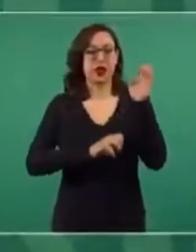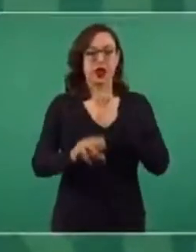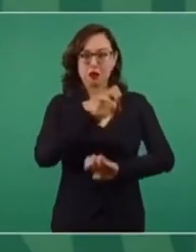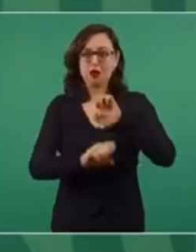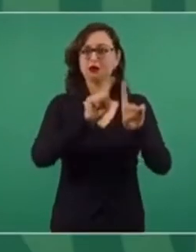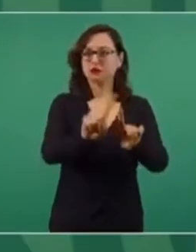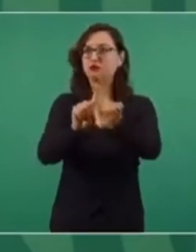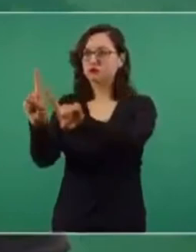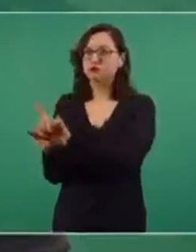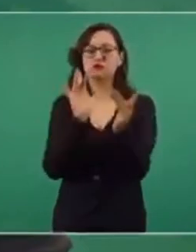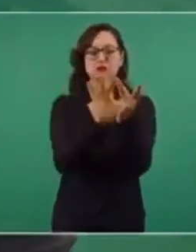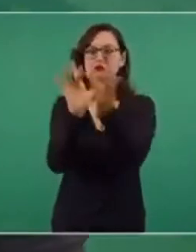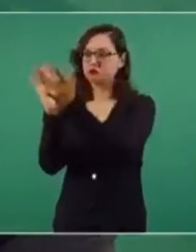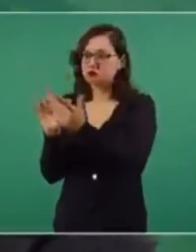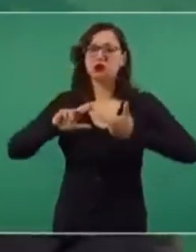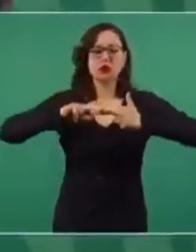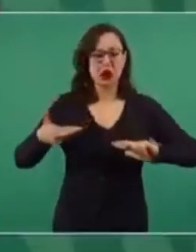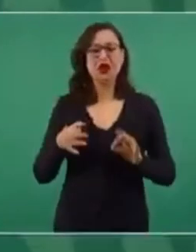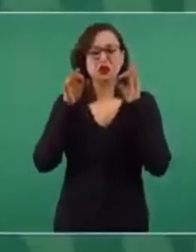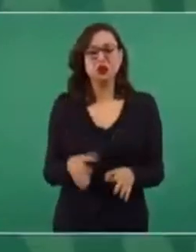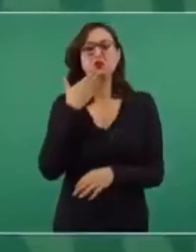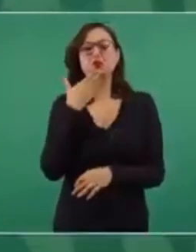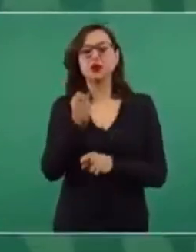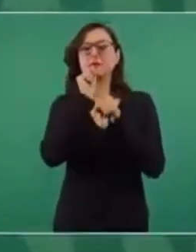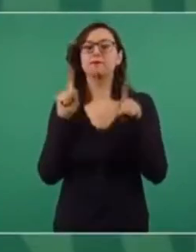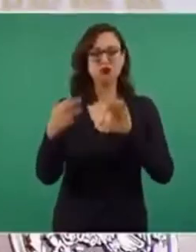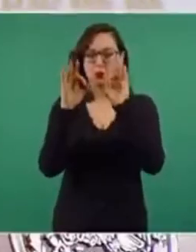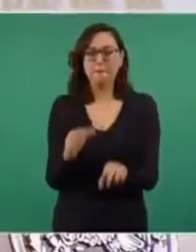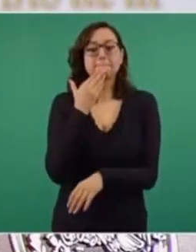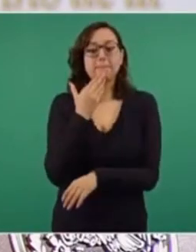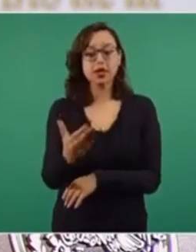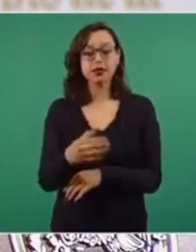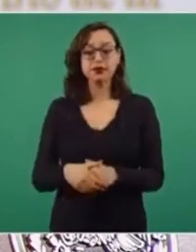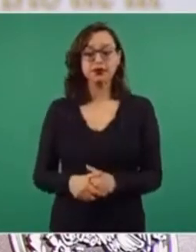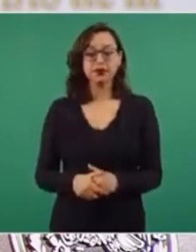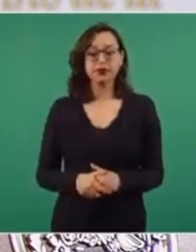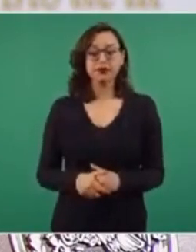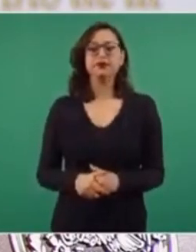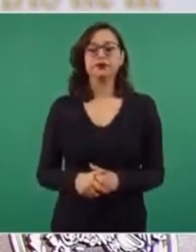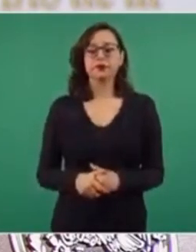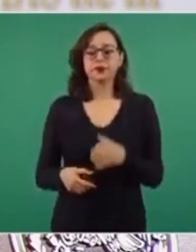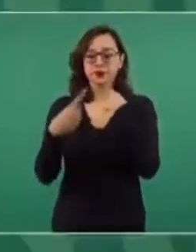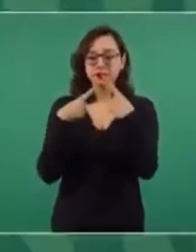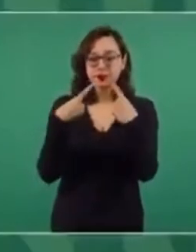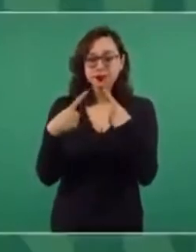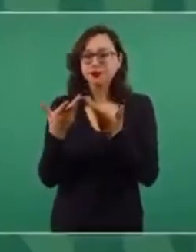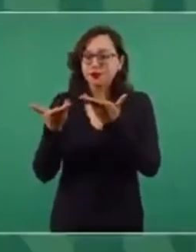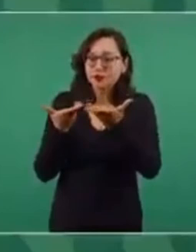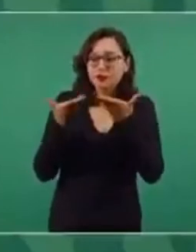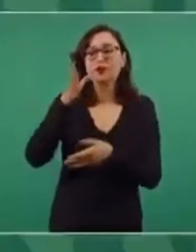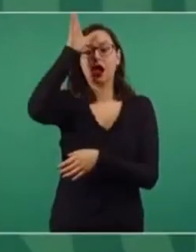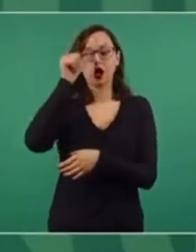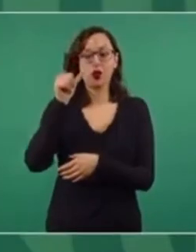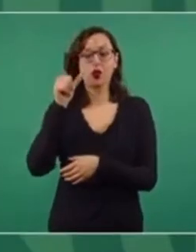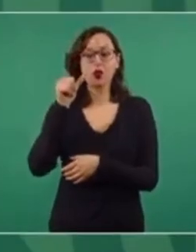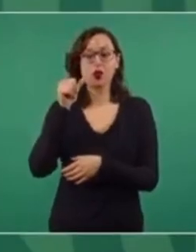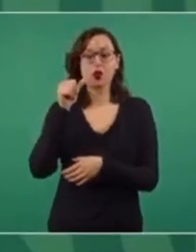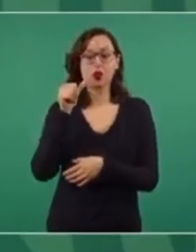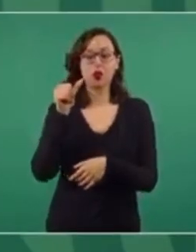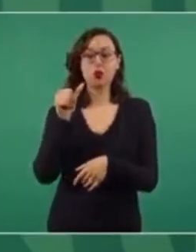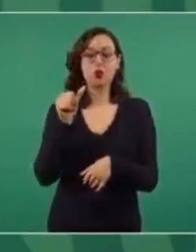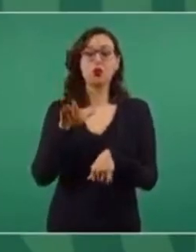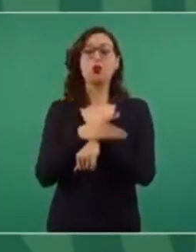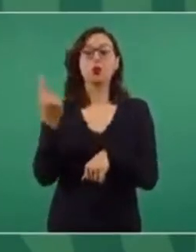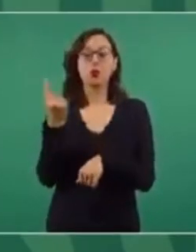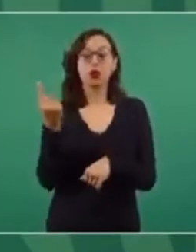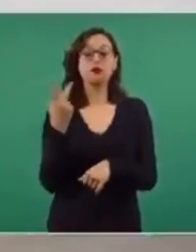empresas. Y tenemos muy buena relación con el ingeniero Carlos Slim. Y se va a buscar un acuerdo. Porque haciendo